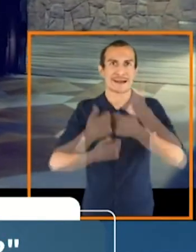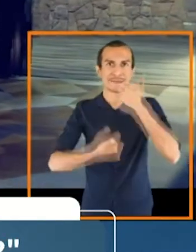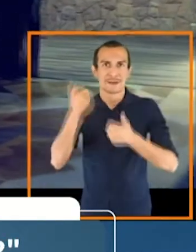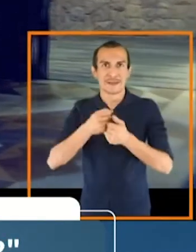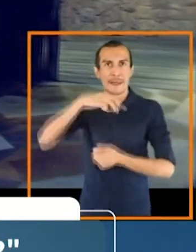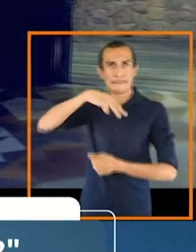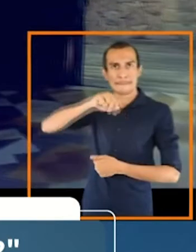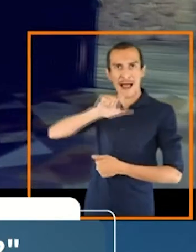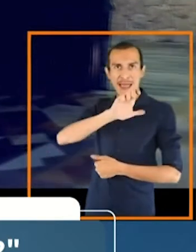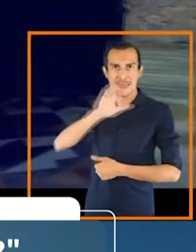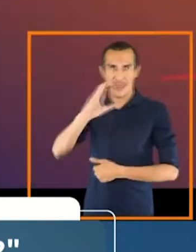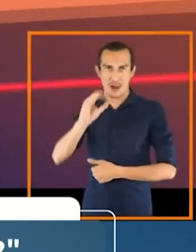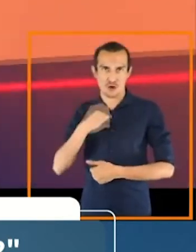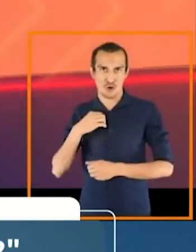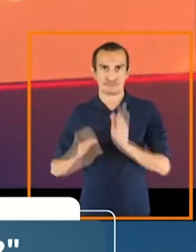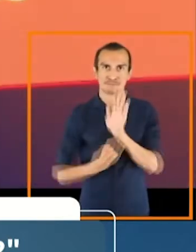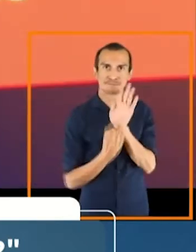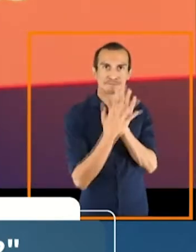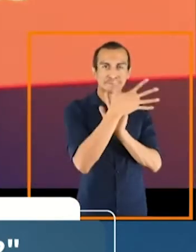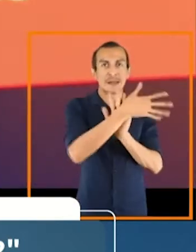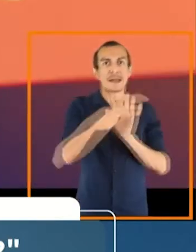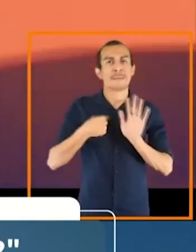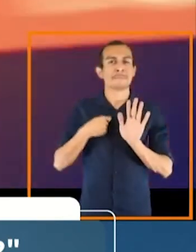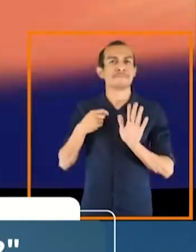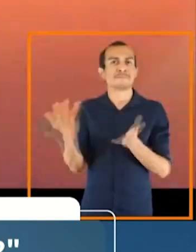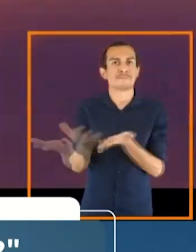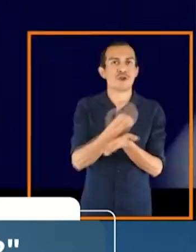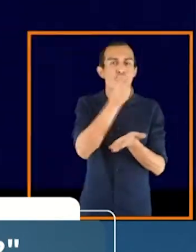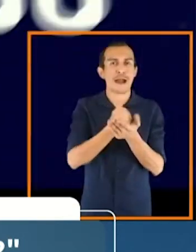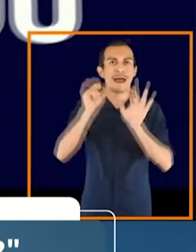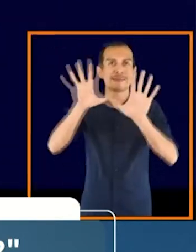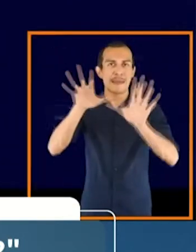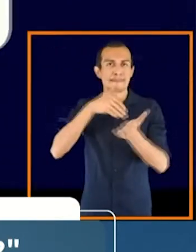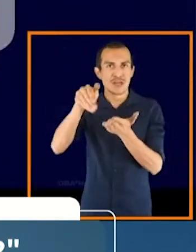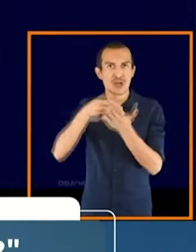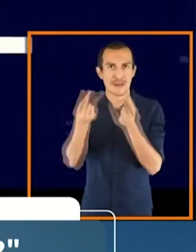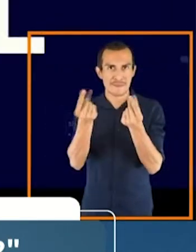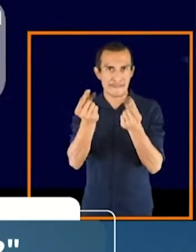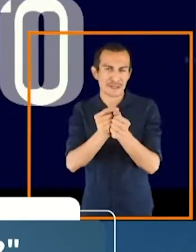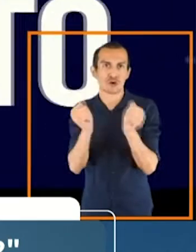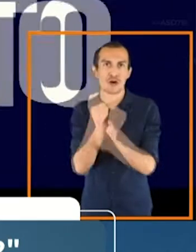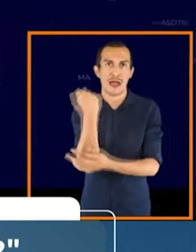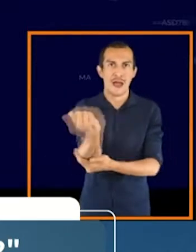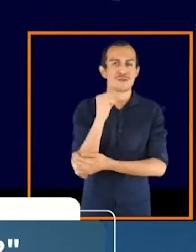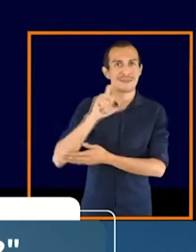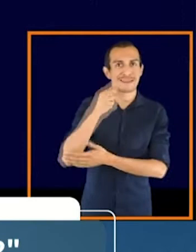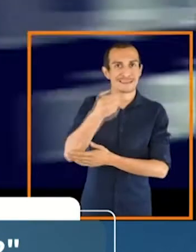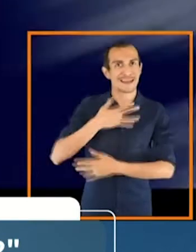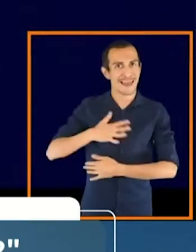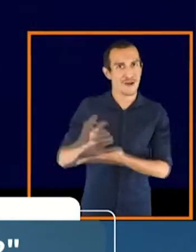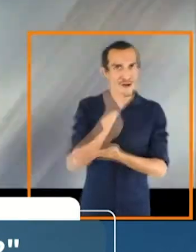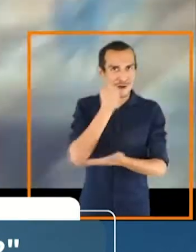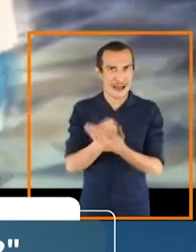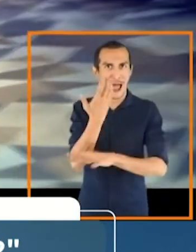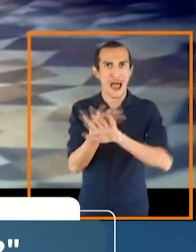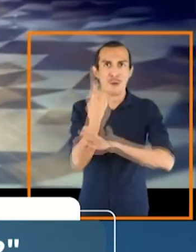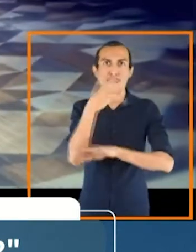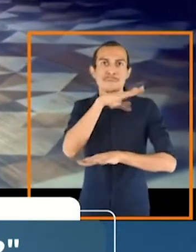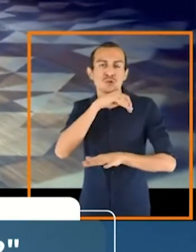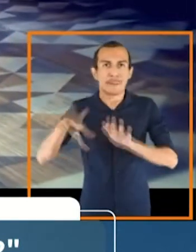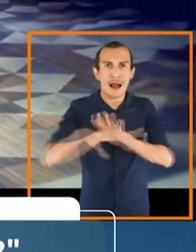Sí. El único requisito, además, bueno, para el postular tiene que ingresar, bueno, a la página